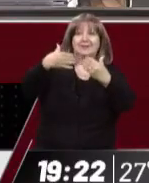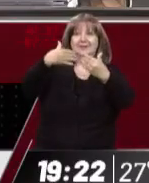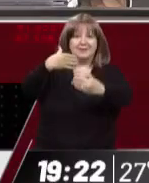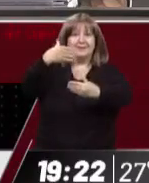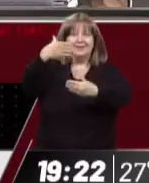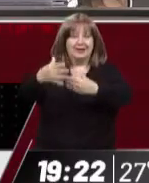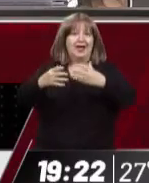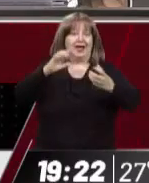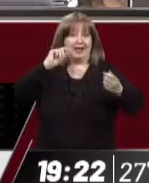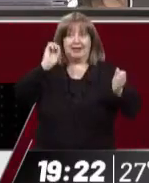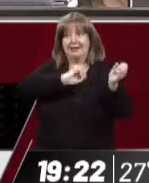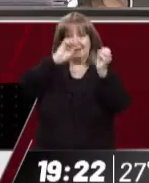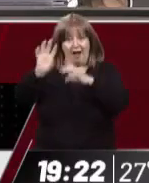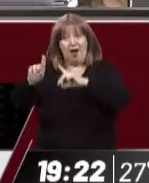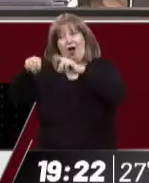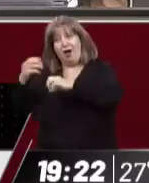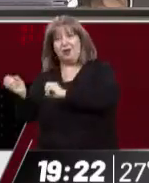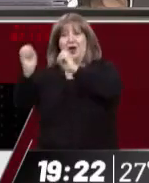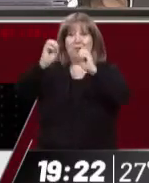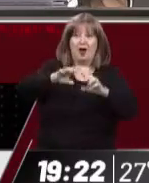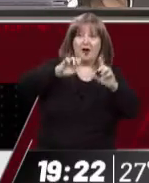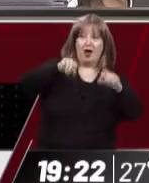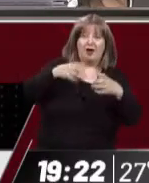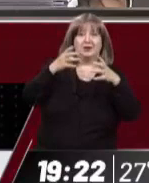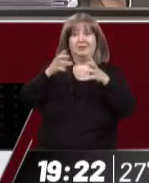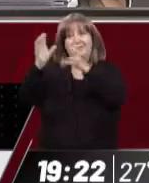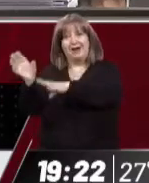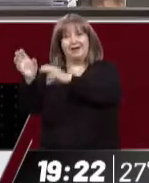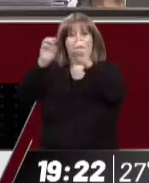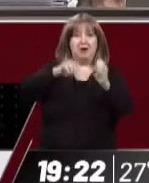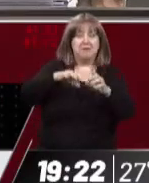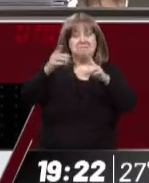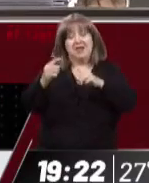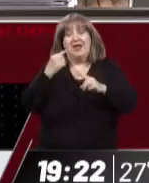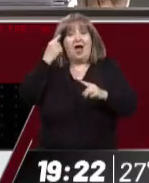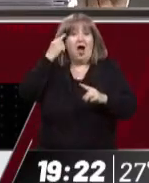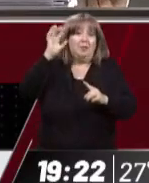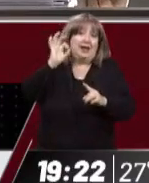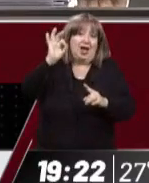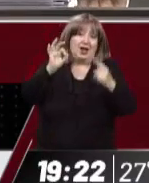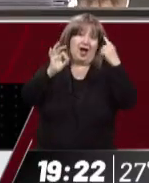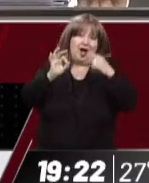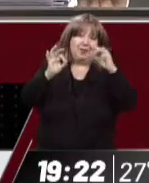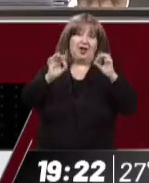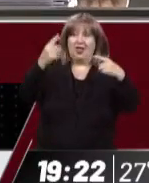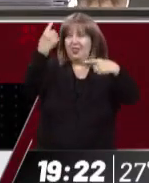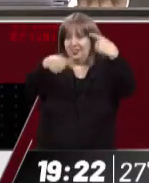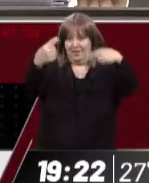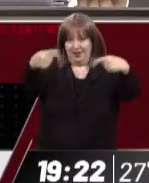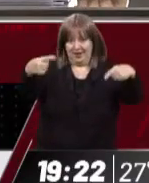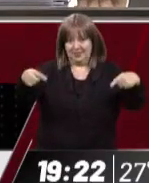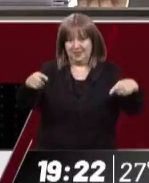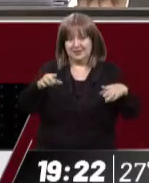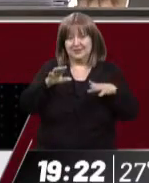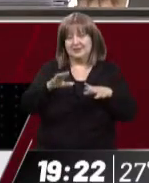tantas cosas de como... cambiarlo. De cambiarlo, claro, de cambiarlo, de sacarlo del lugar. Bueno, muchas variables que surgieron en